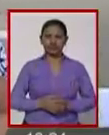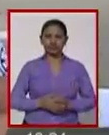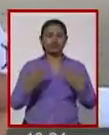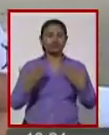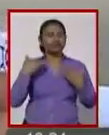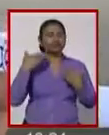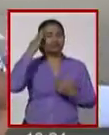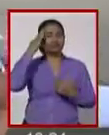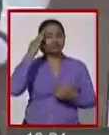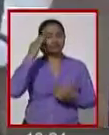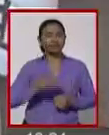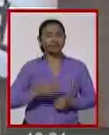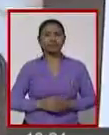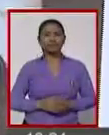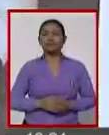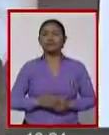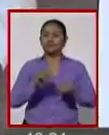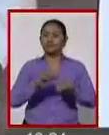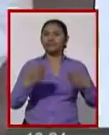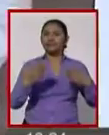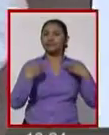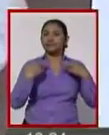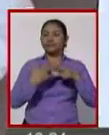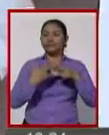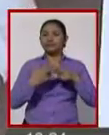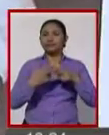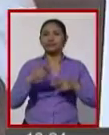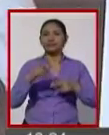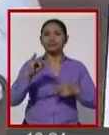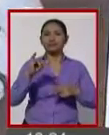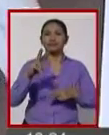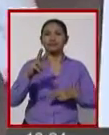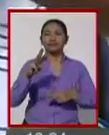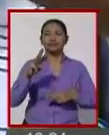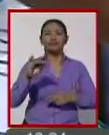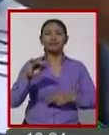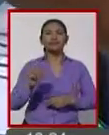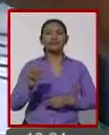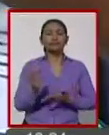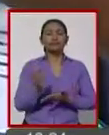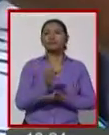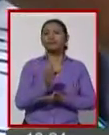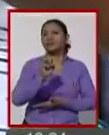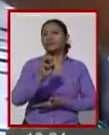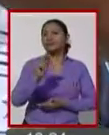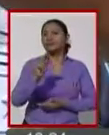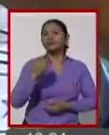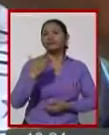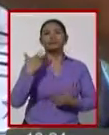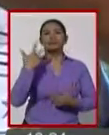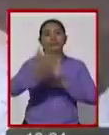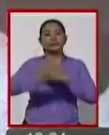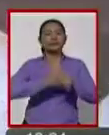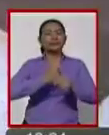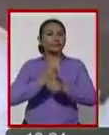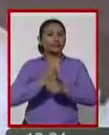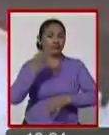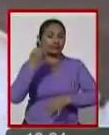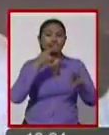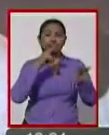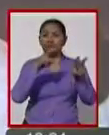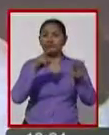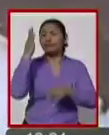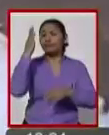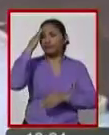tiene que saber también. El niño corresponde al nombre de Raimi Santos Vaca, que este 30 de marzo cumple 3 años. Si usted ve